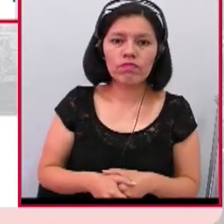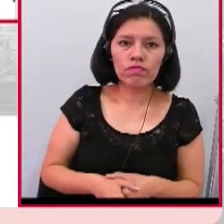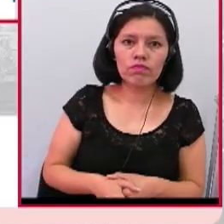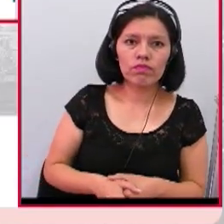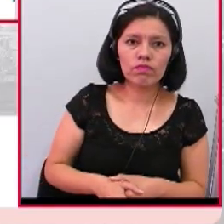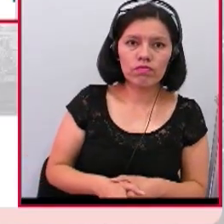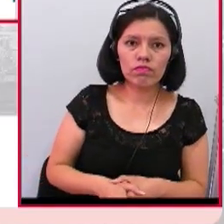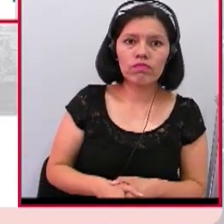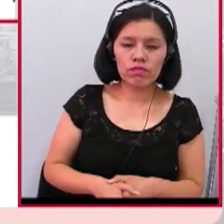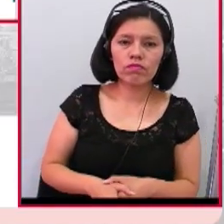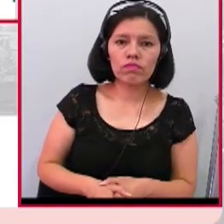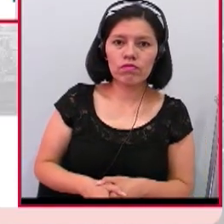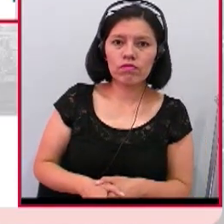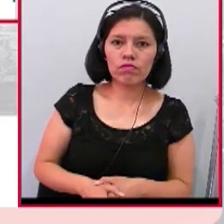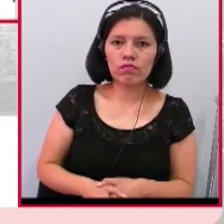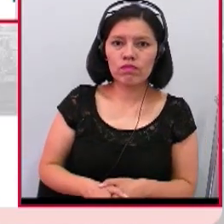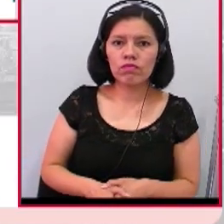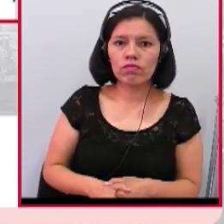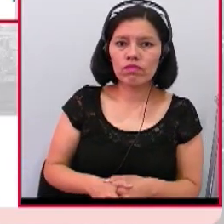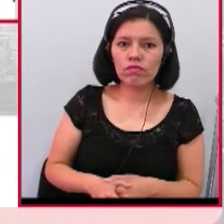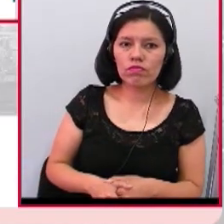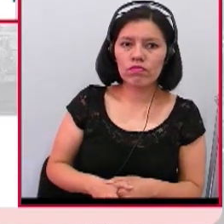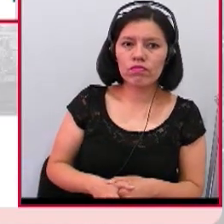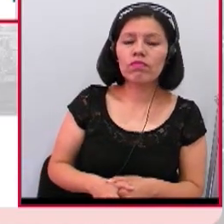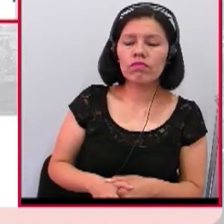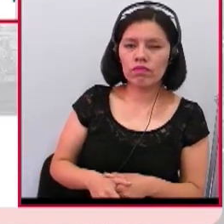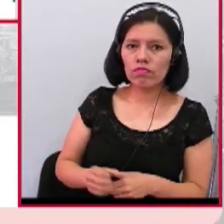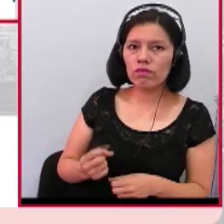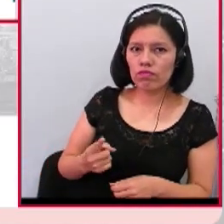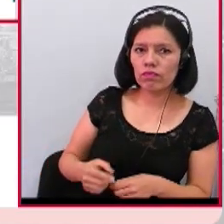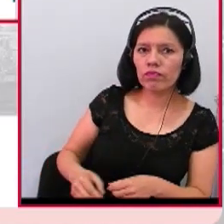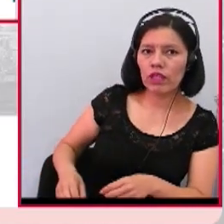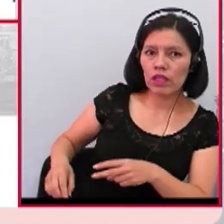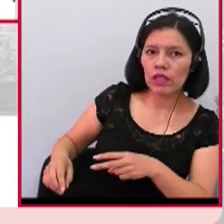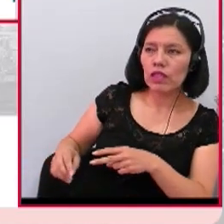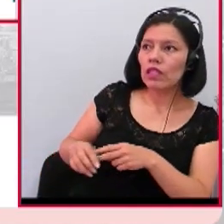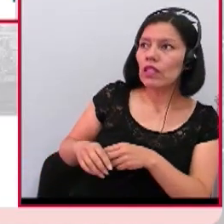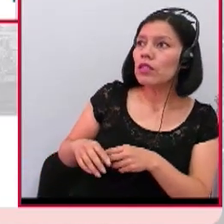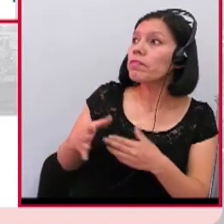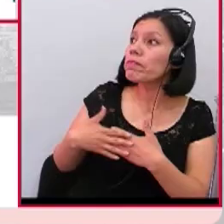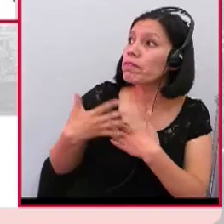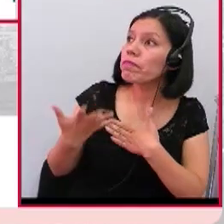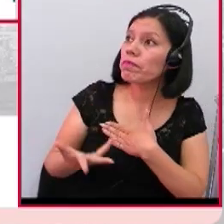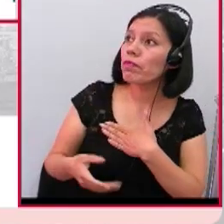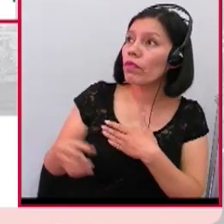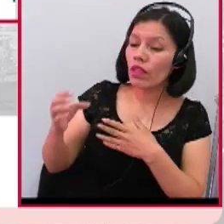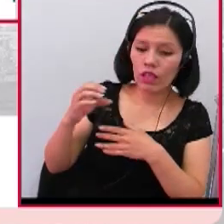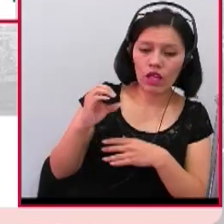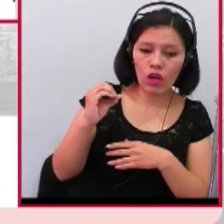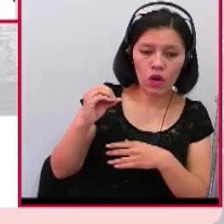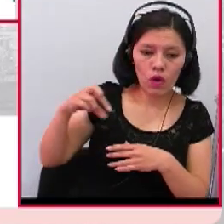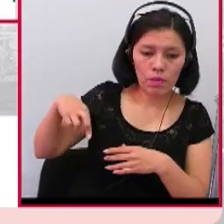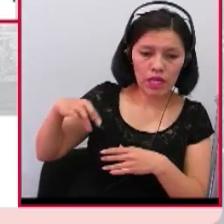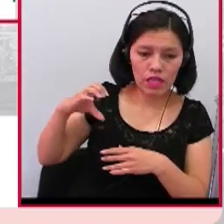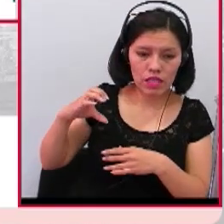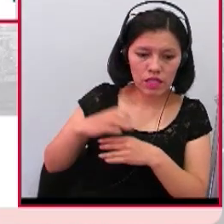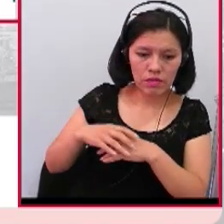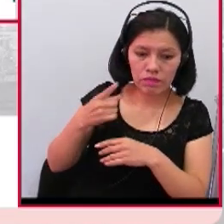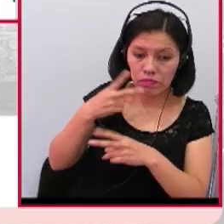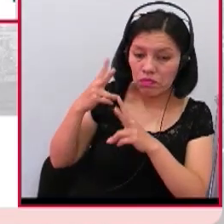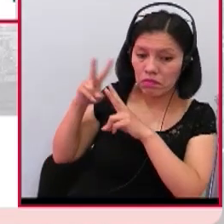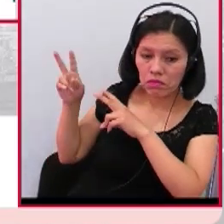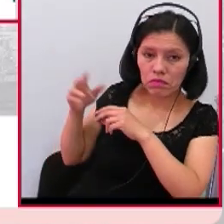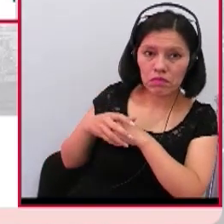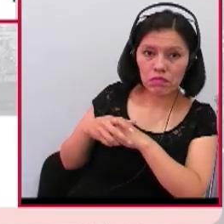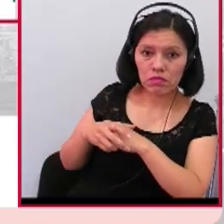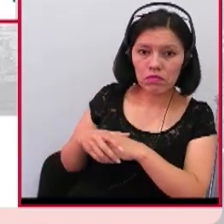El primer punto en convertidores, el control óptico. El OPC, en este caso, nos indica las líneas, en función del